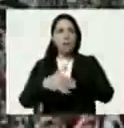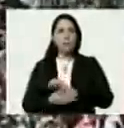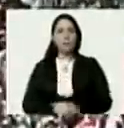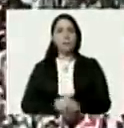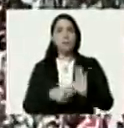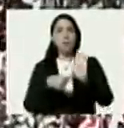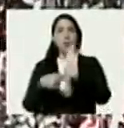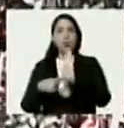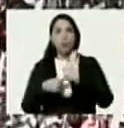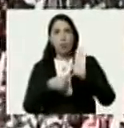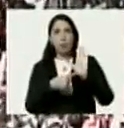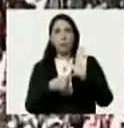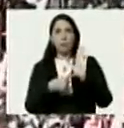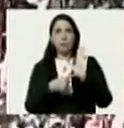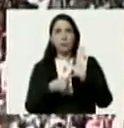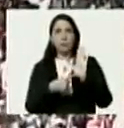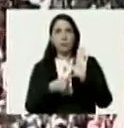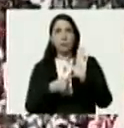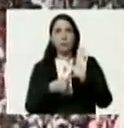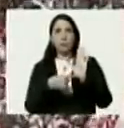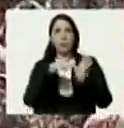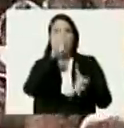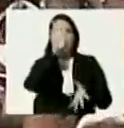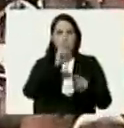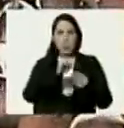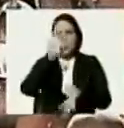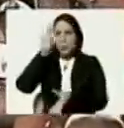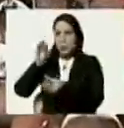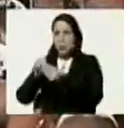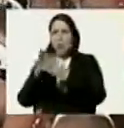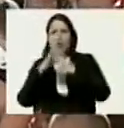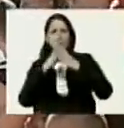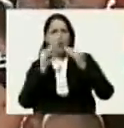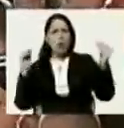mostró un resumen de toda la corrupción.